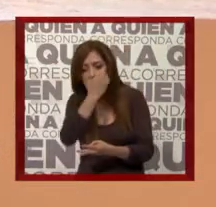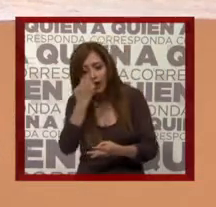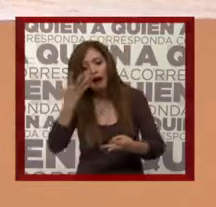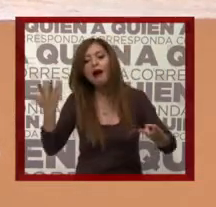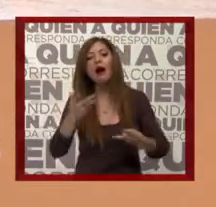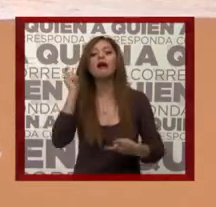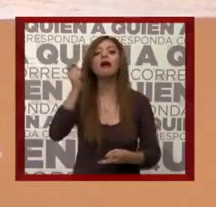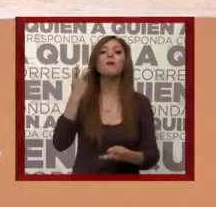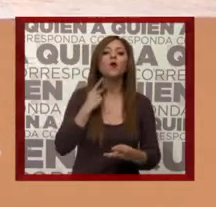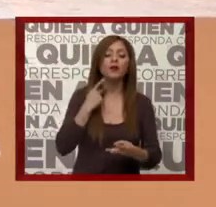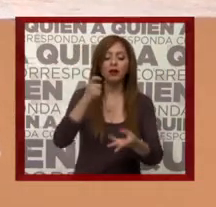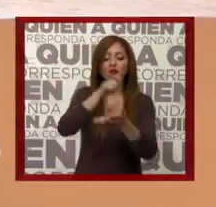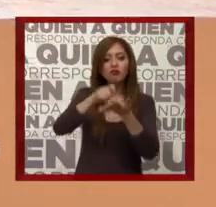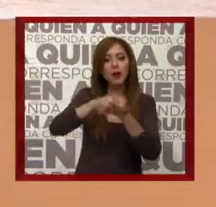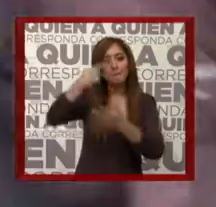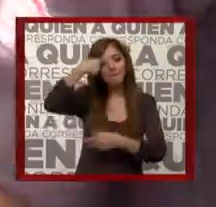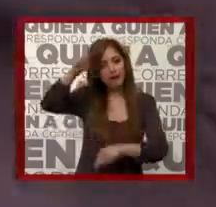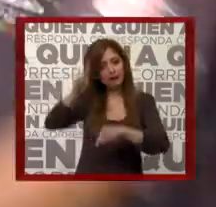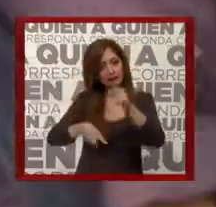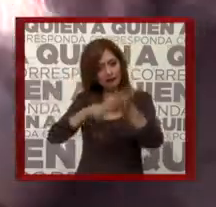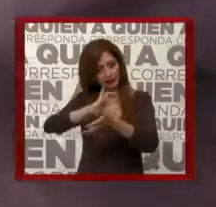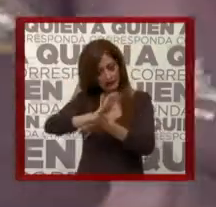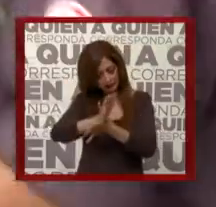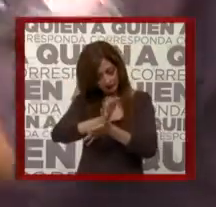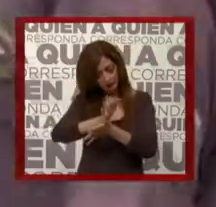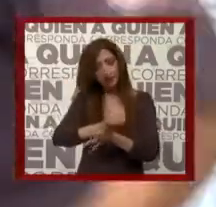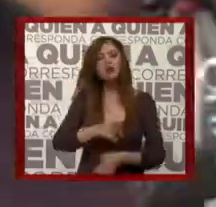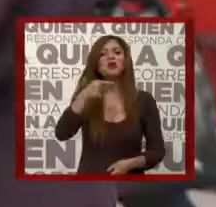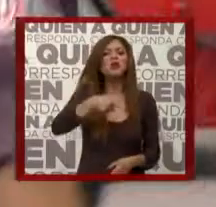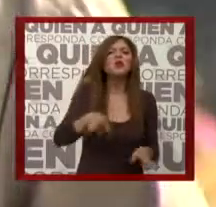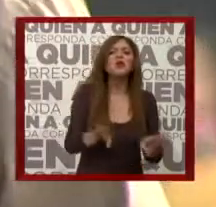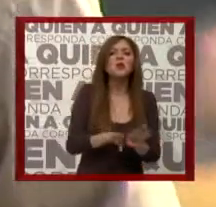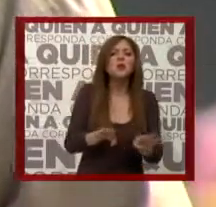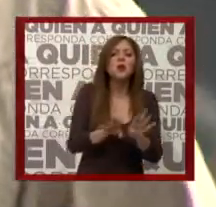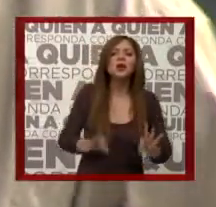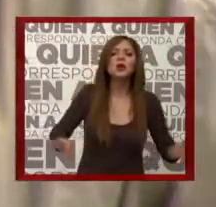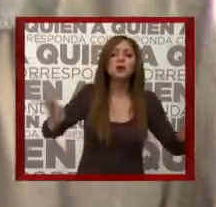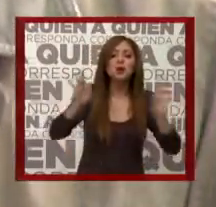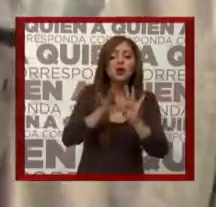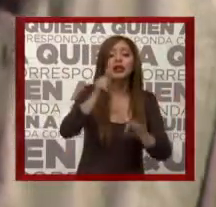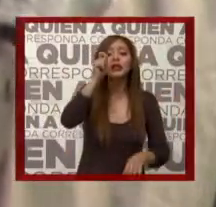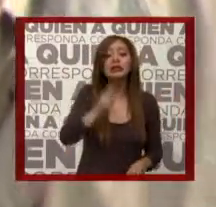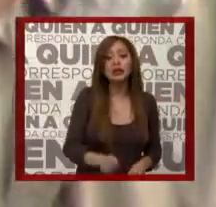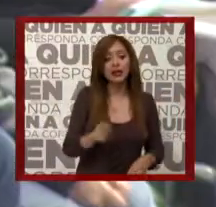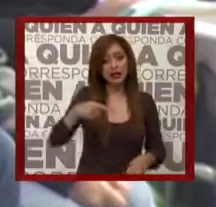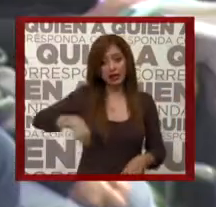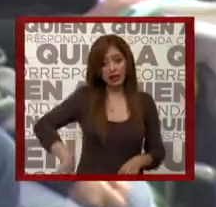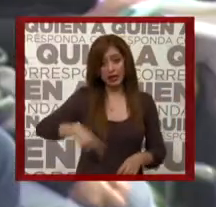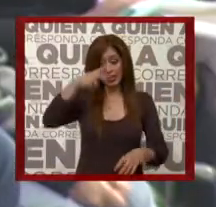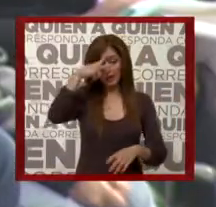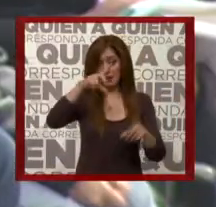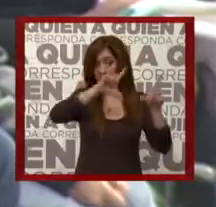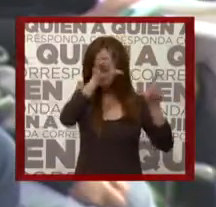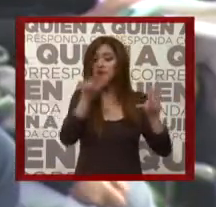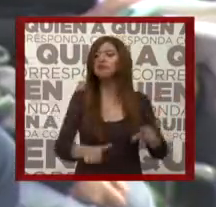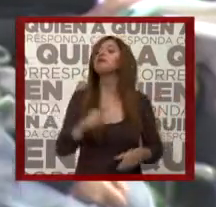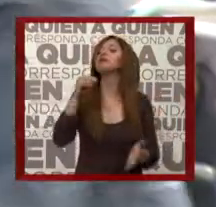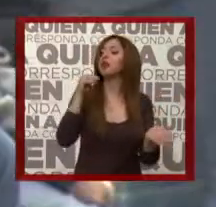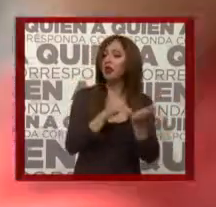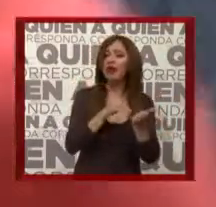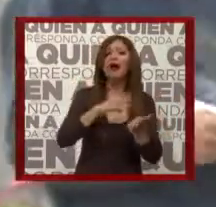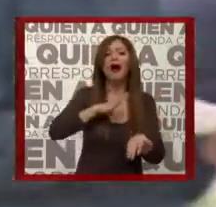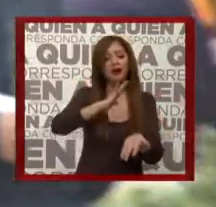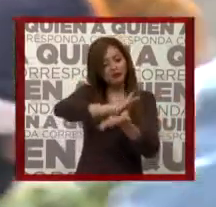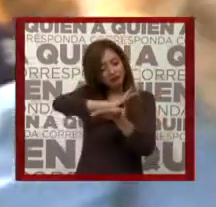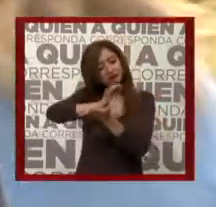política pública para erradicar la discriminación. El primer paso para erradicar este problema fue reconocer como nación que sí existe la discriminación.